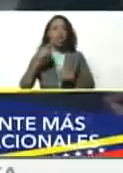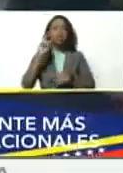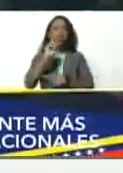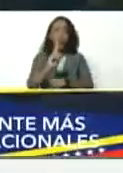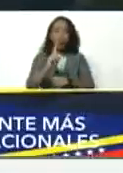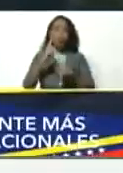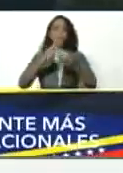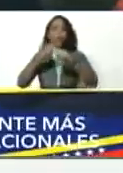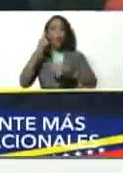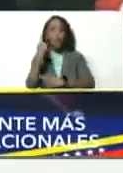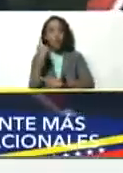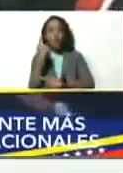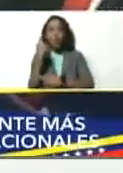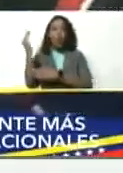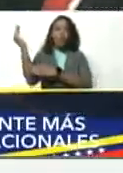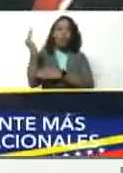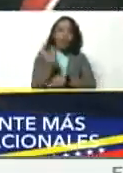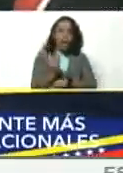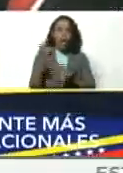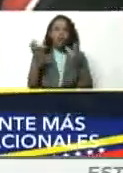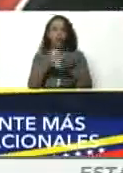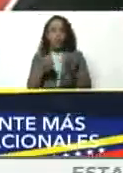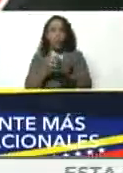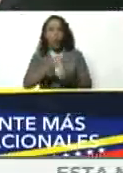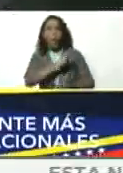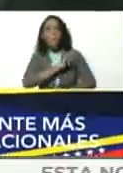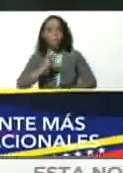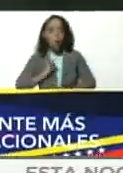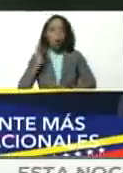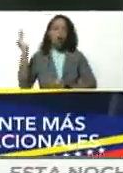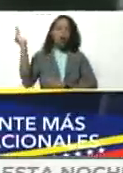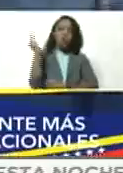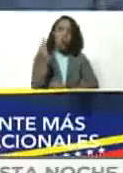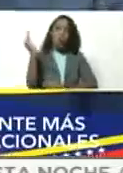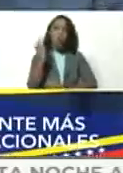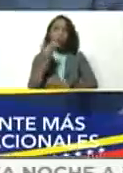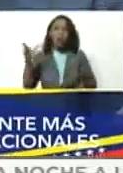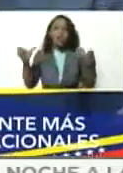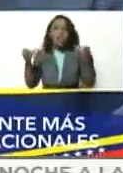uno, por grupos, por individualidades.